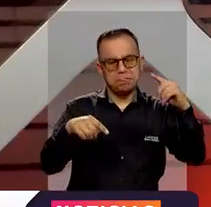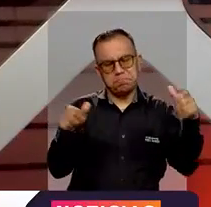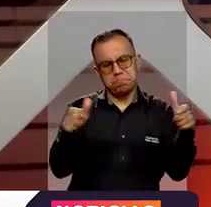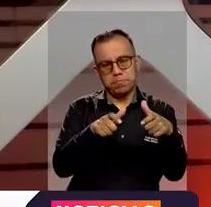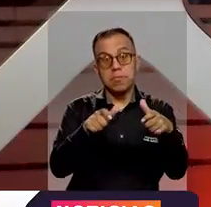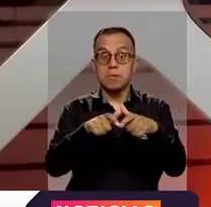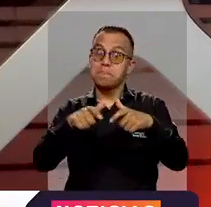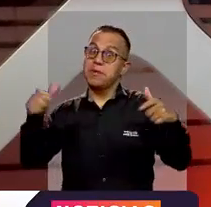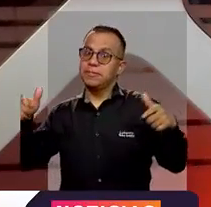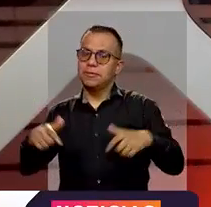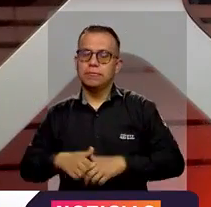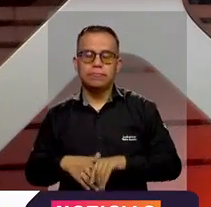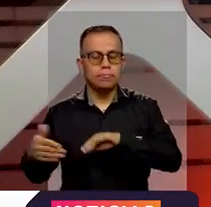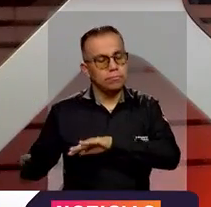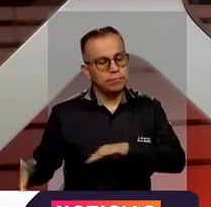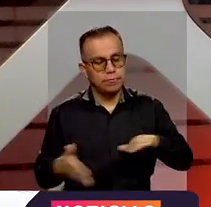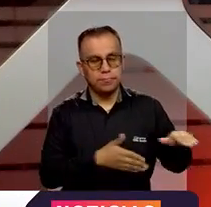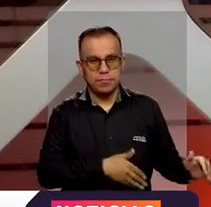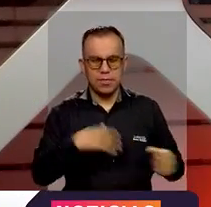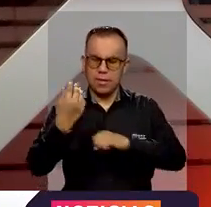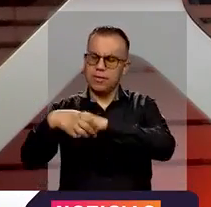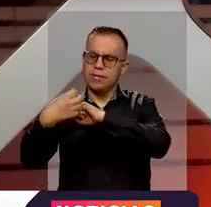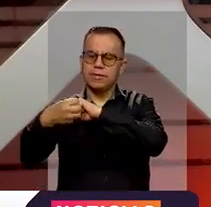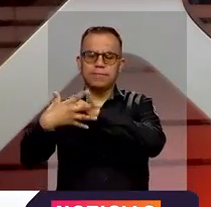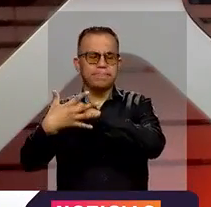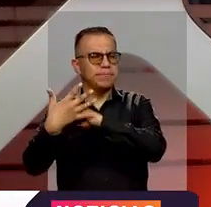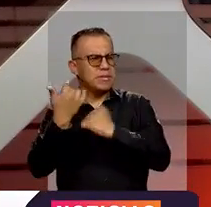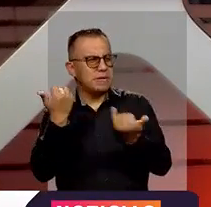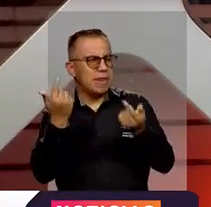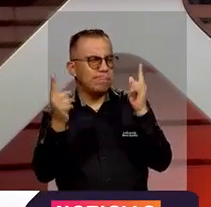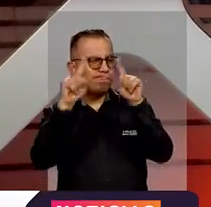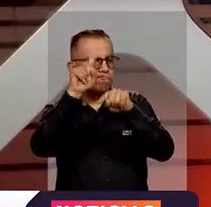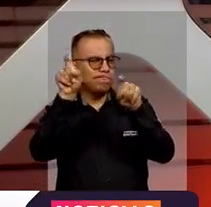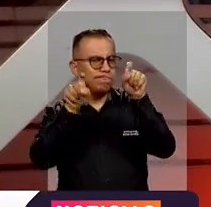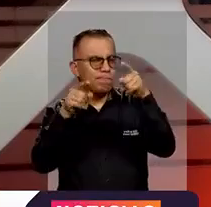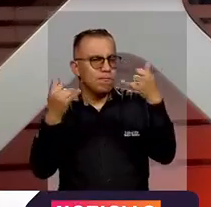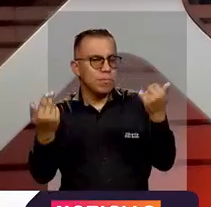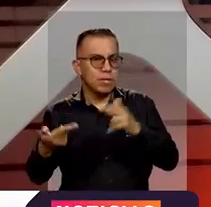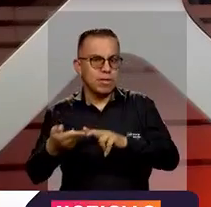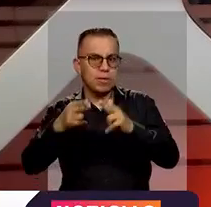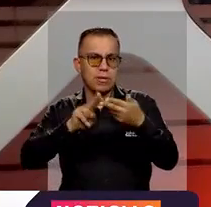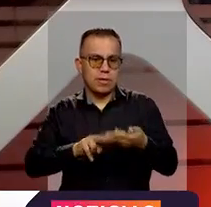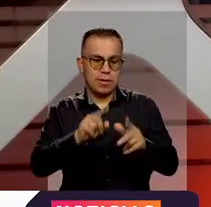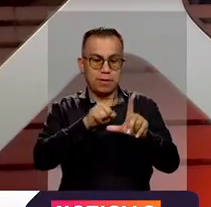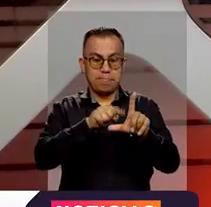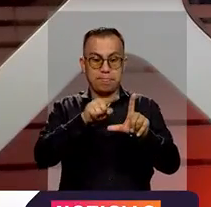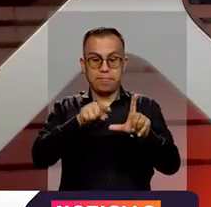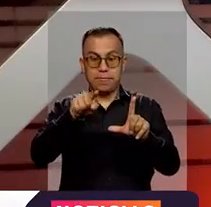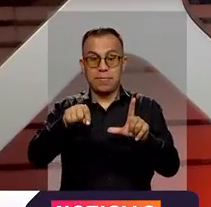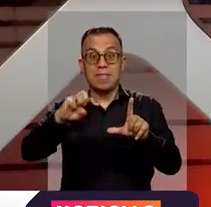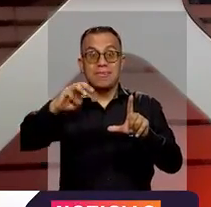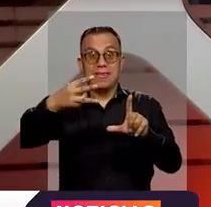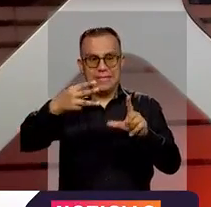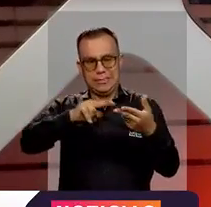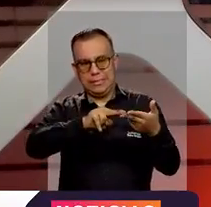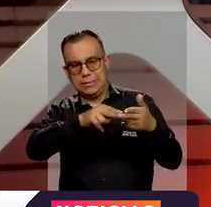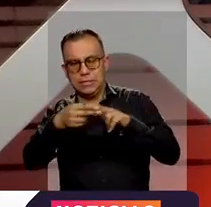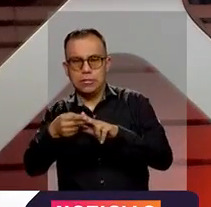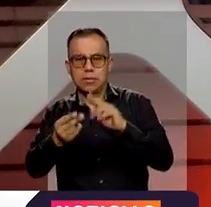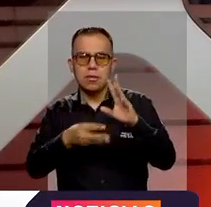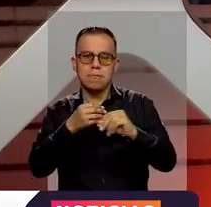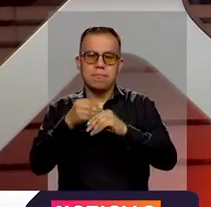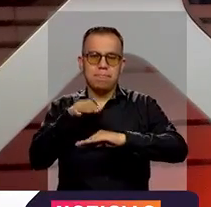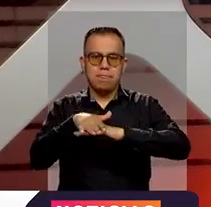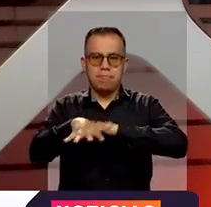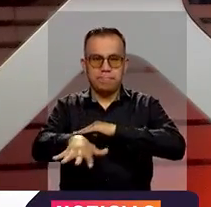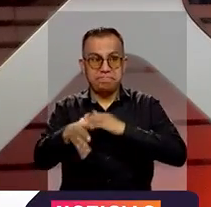Expertos analizan si la presencia de la variante Delta estaría relacionada en parte con el tercer pico de contagios en Bogotá y las